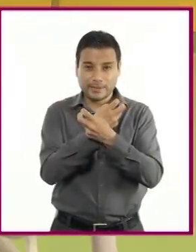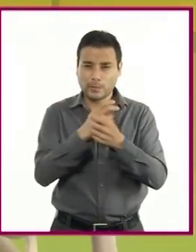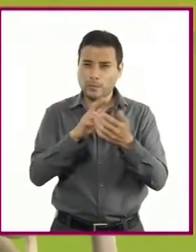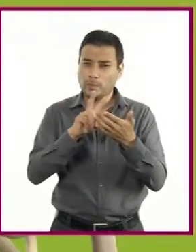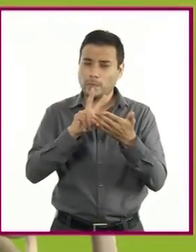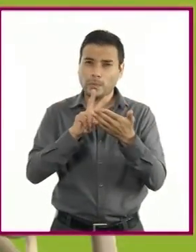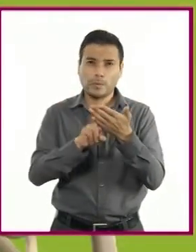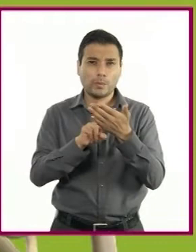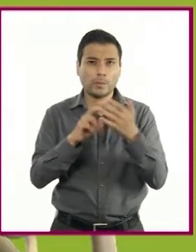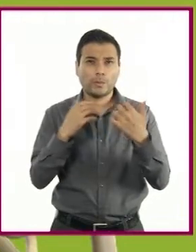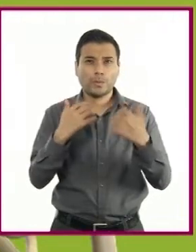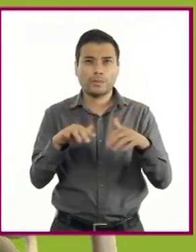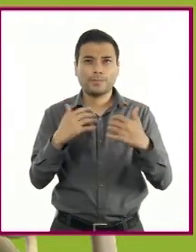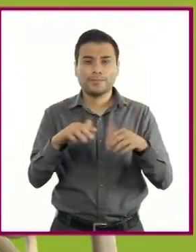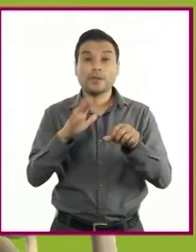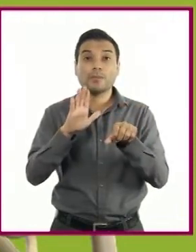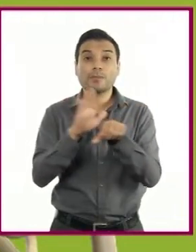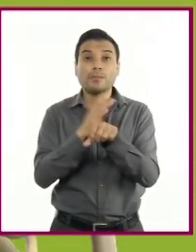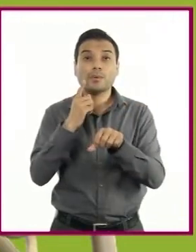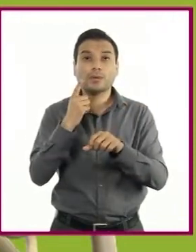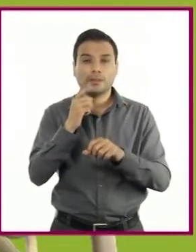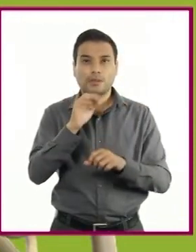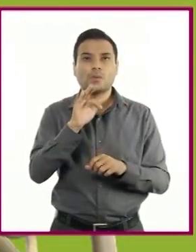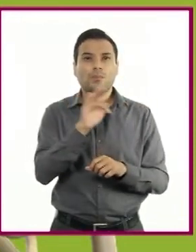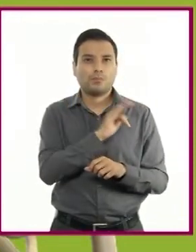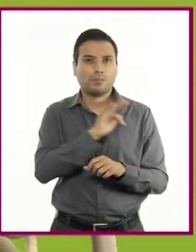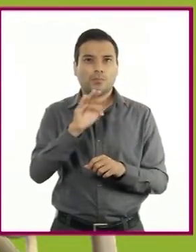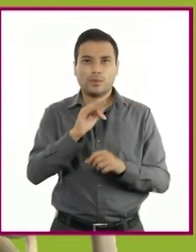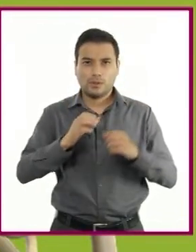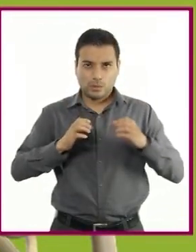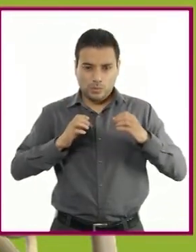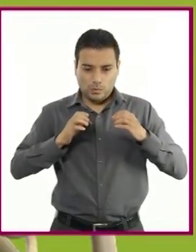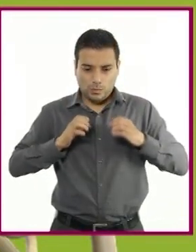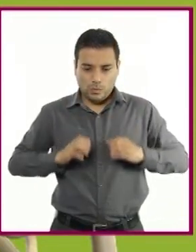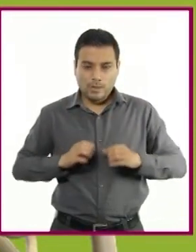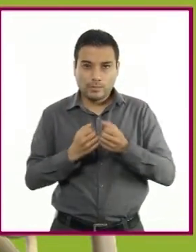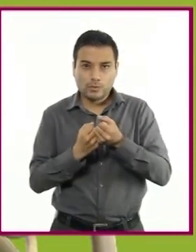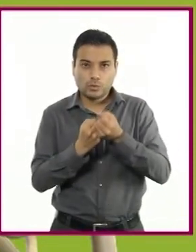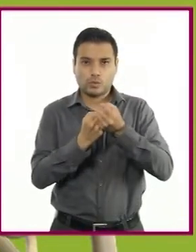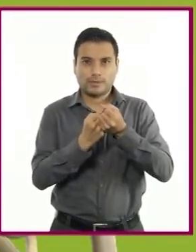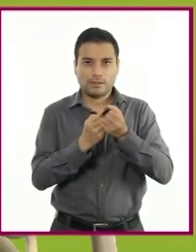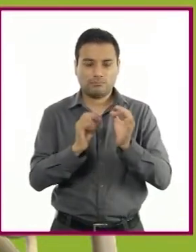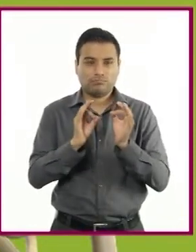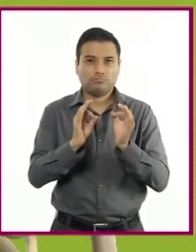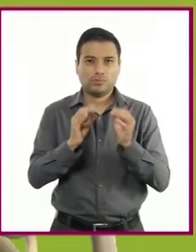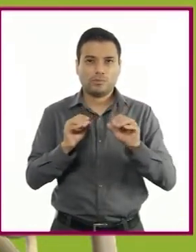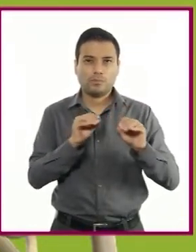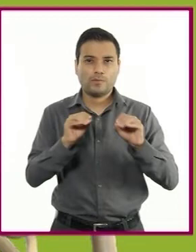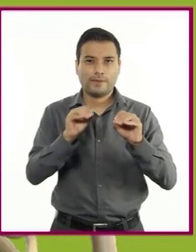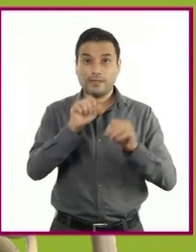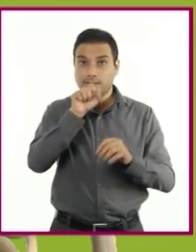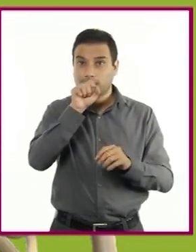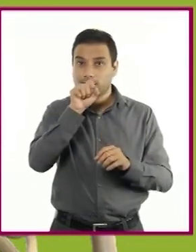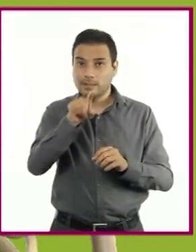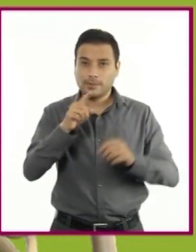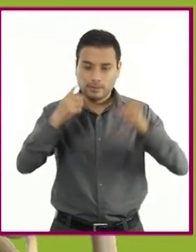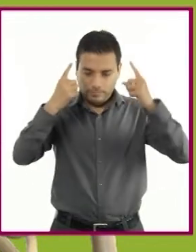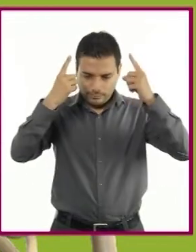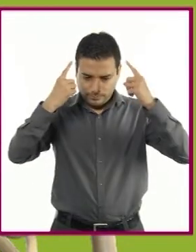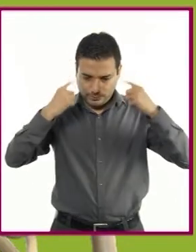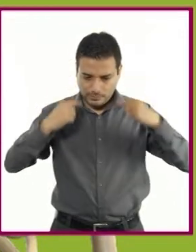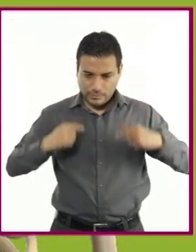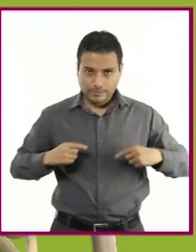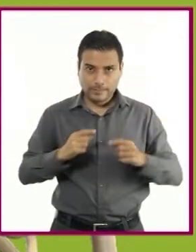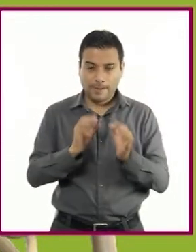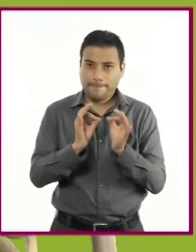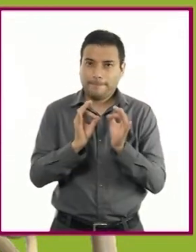importancia, ya que da sostén y locomoción a nuestro cuerpo. Proporciona la morfología o anatomía